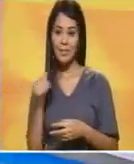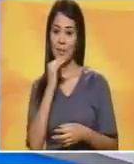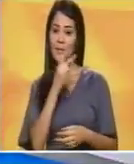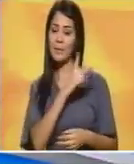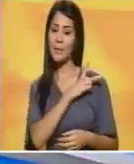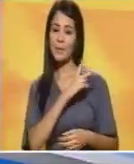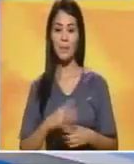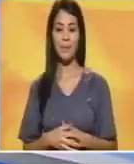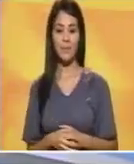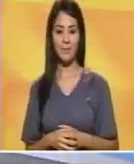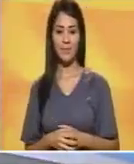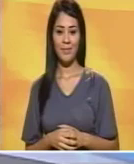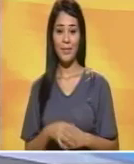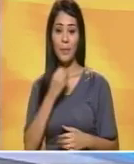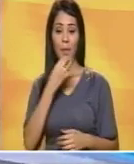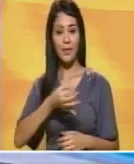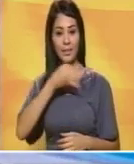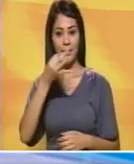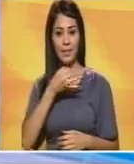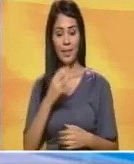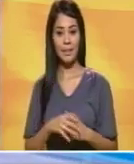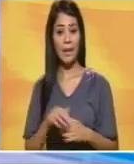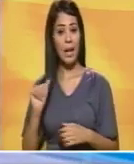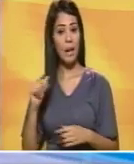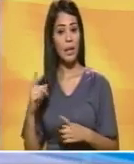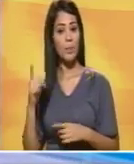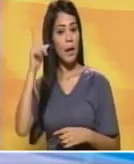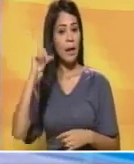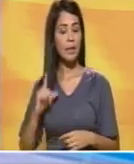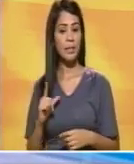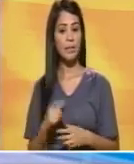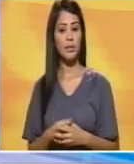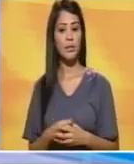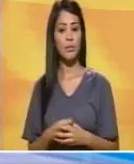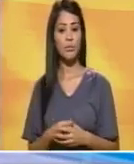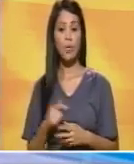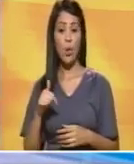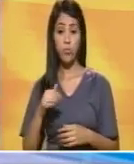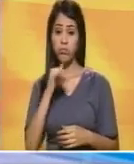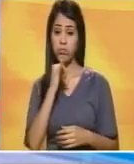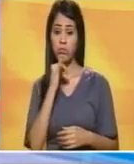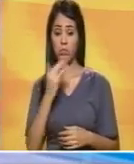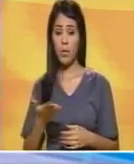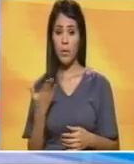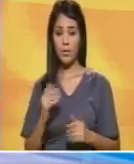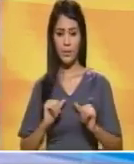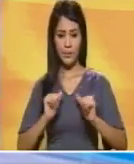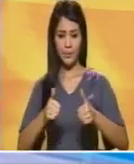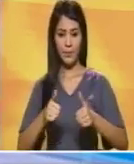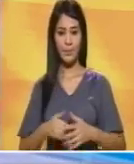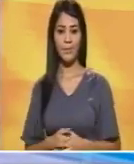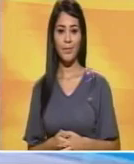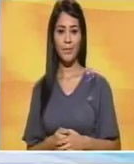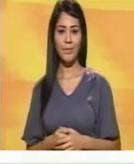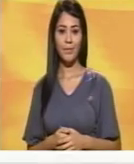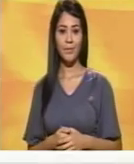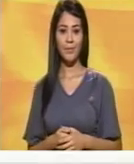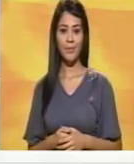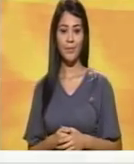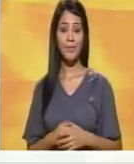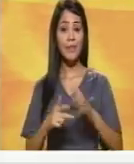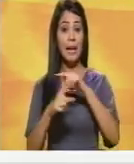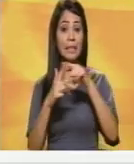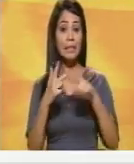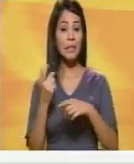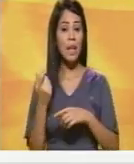de Noticiero Venevisión. Buenas tardes, Ángel López y Lirio Pérez presentaremos para ustedes las informaciones. Comenzamos de inmediato. El